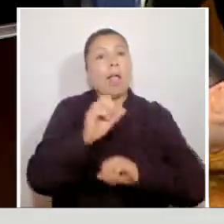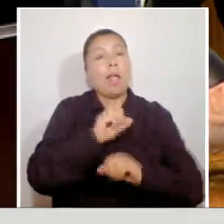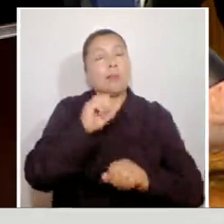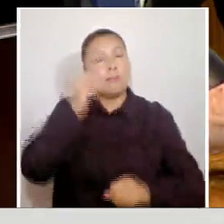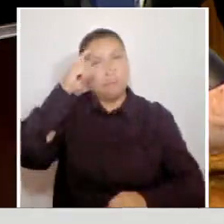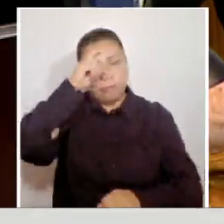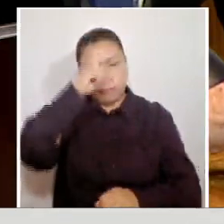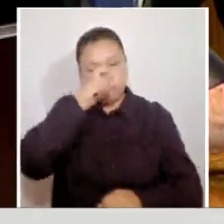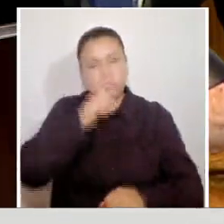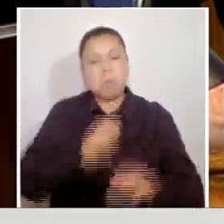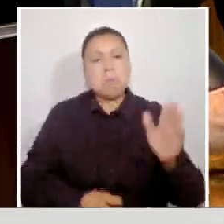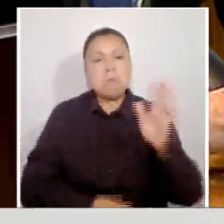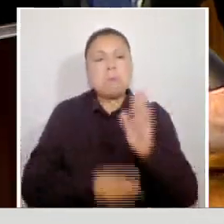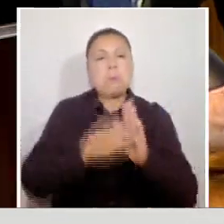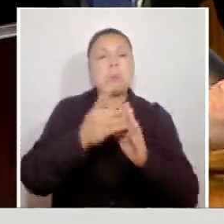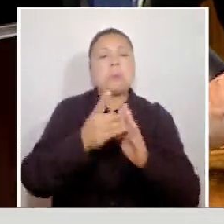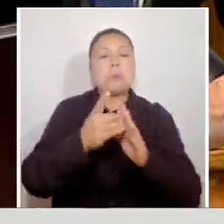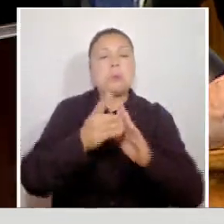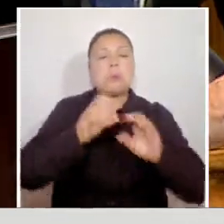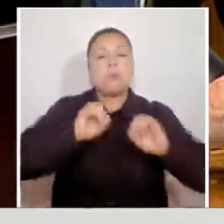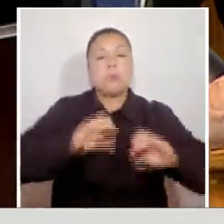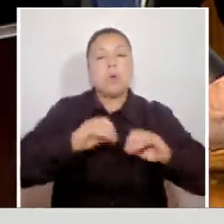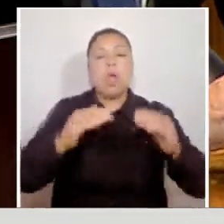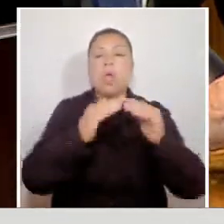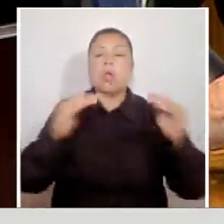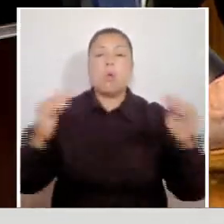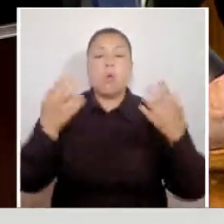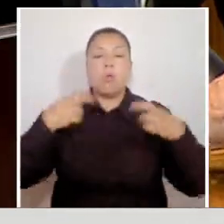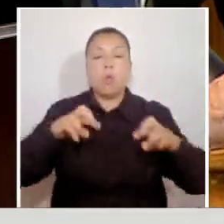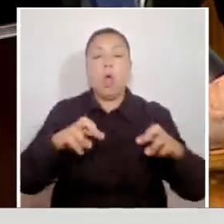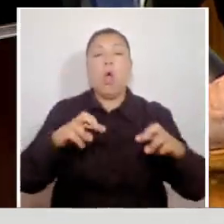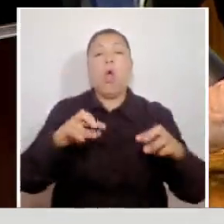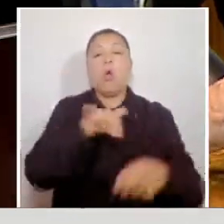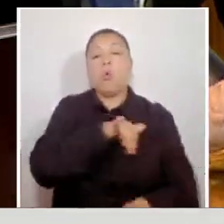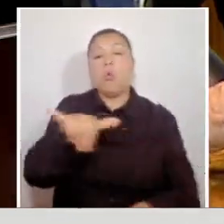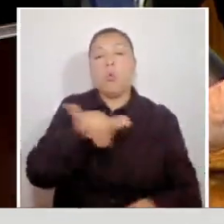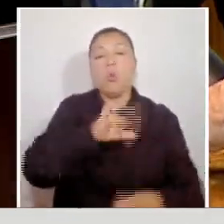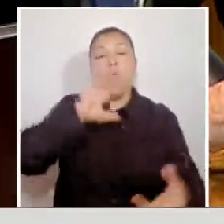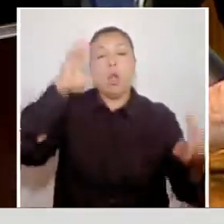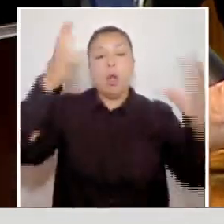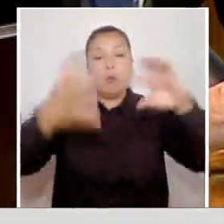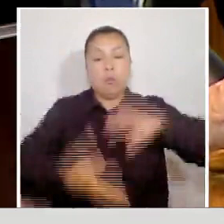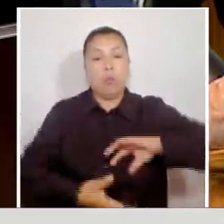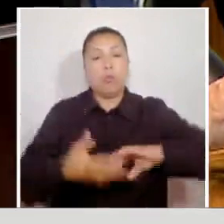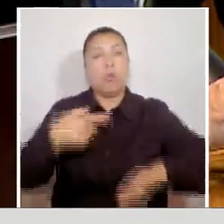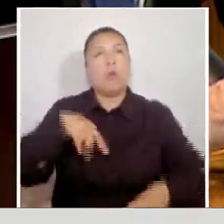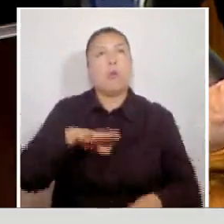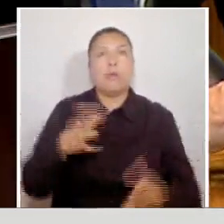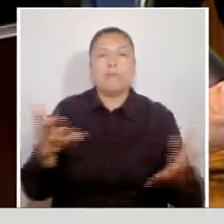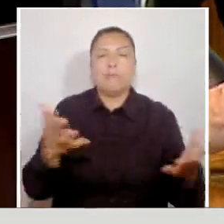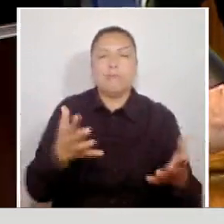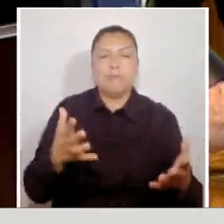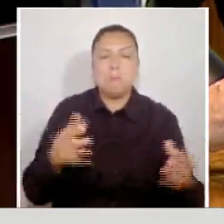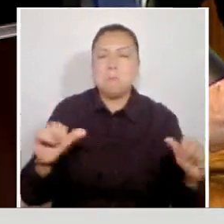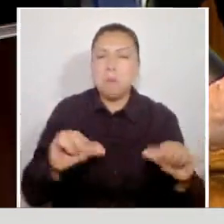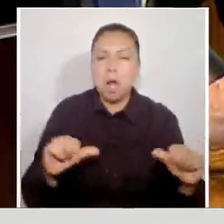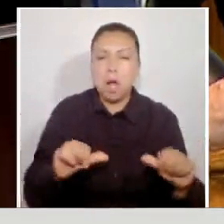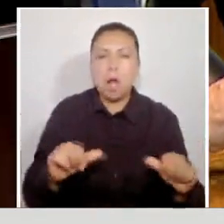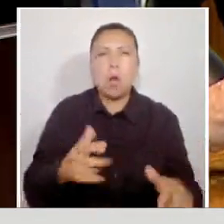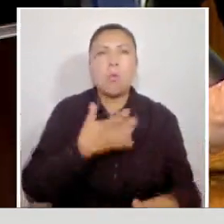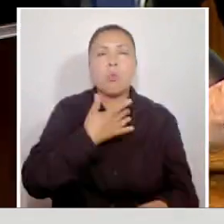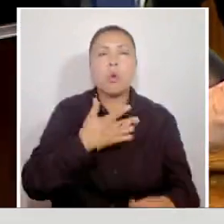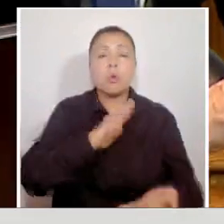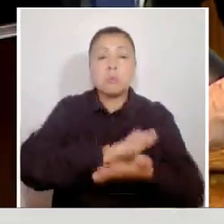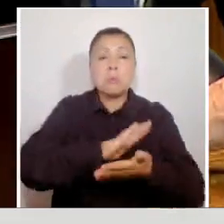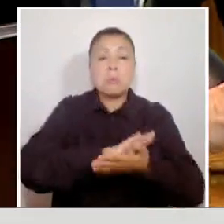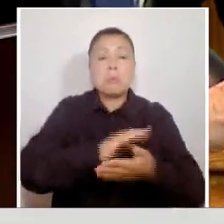desarrollar estas prácticas en igualdad de condiciones con sus pades en el mundo lo que es absurdo y por eso celebramos que después de